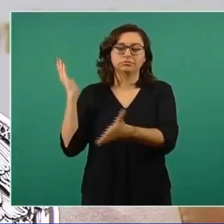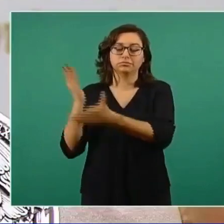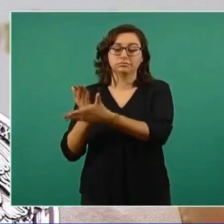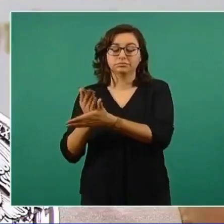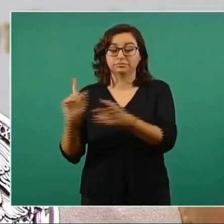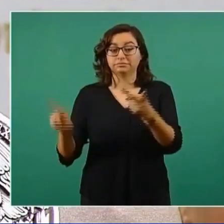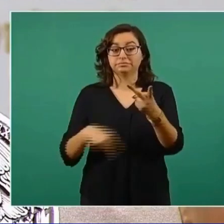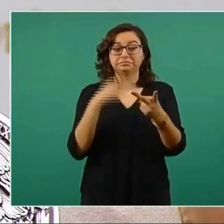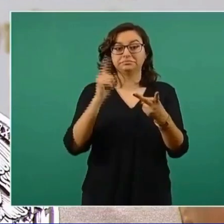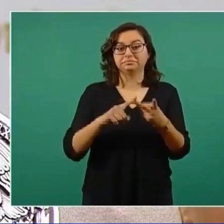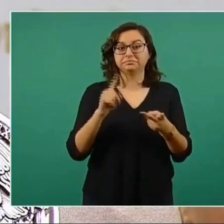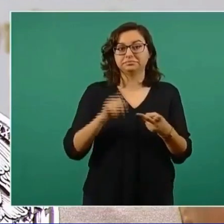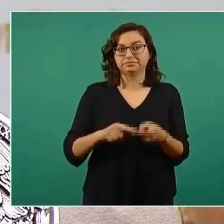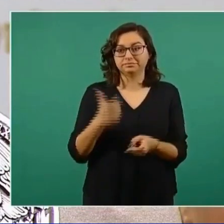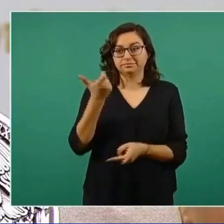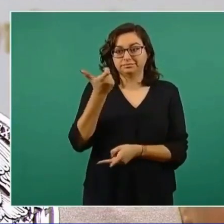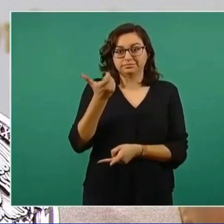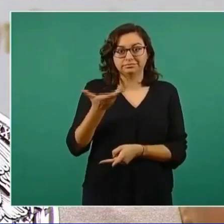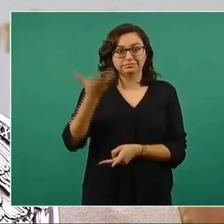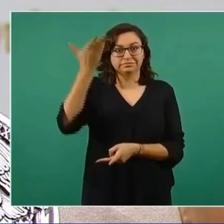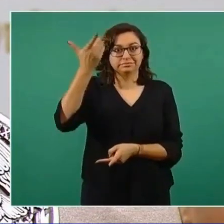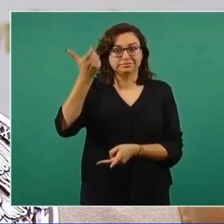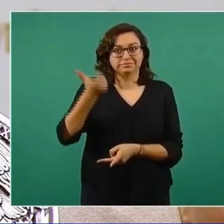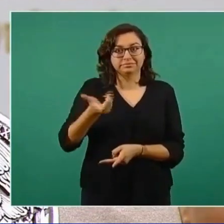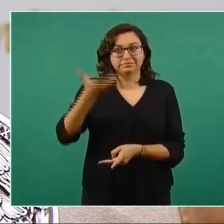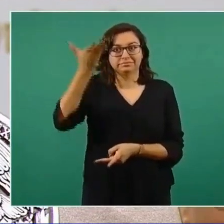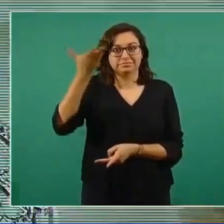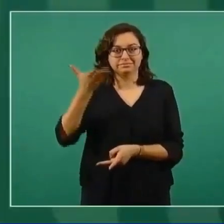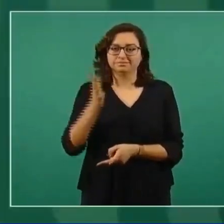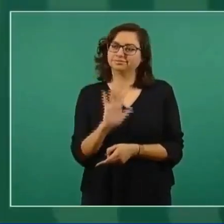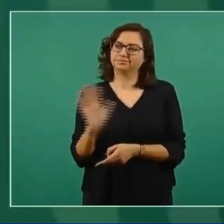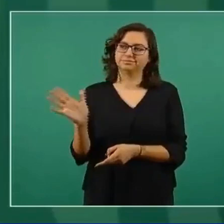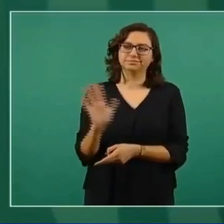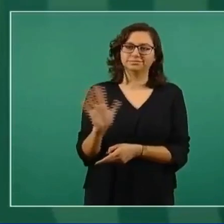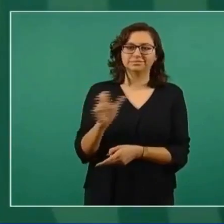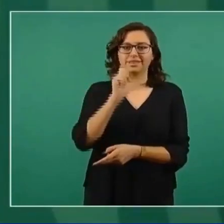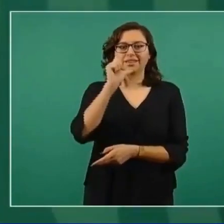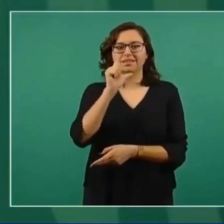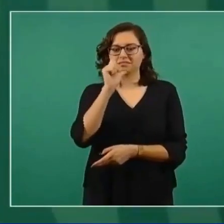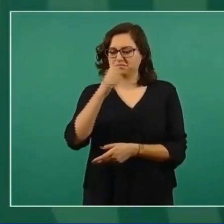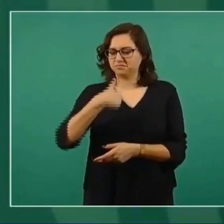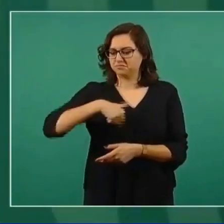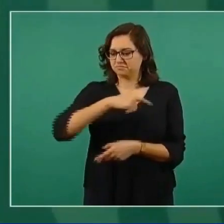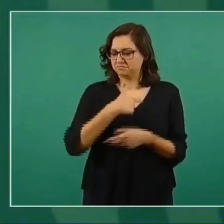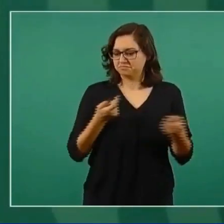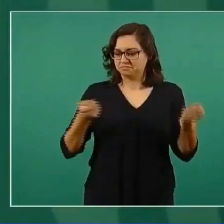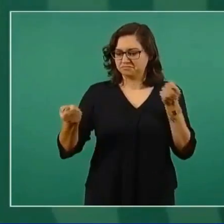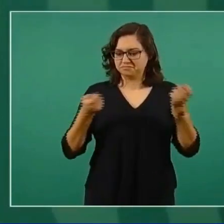precios de los combustibles, no solo para ayudar